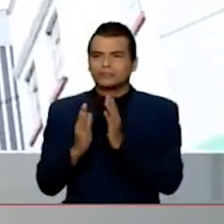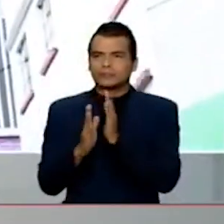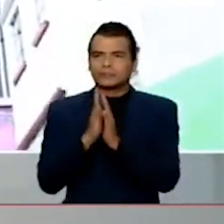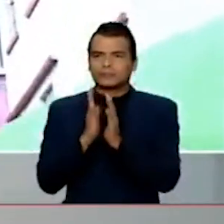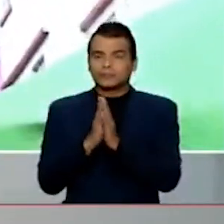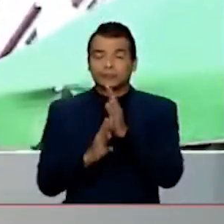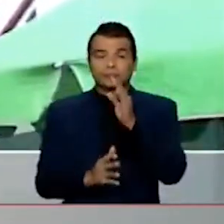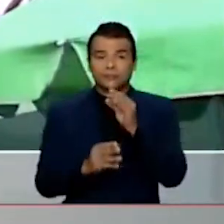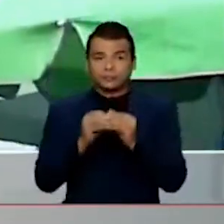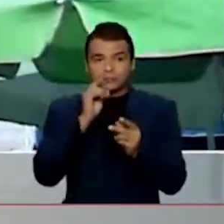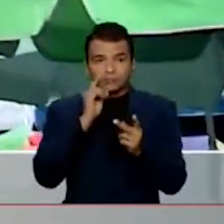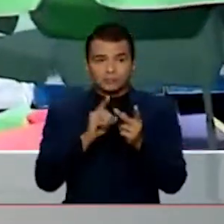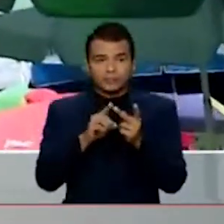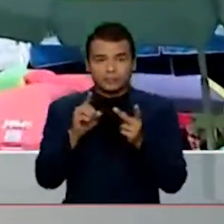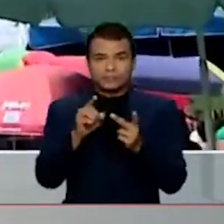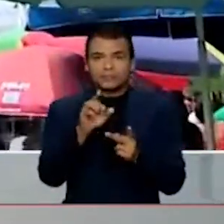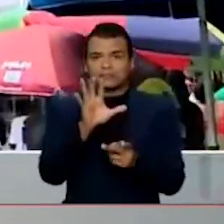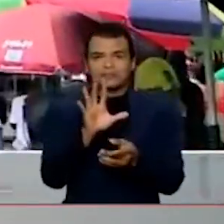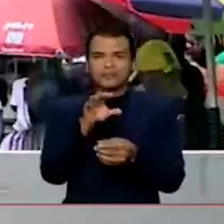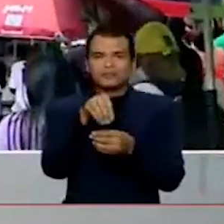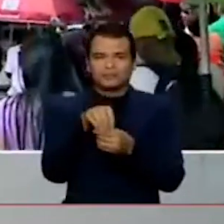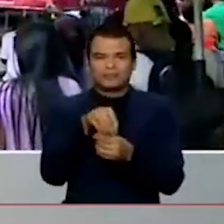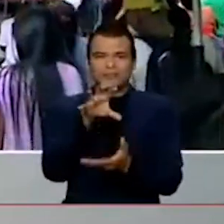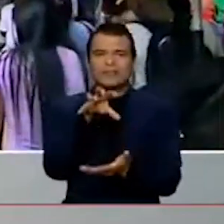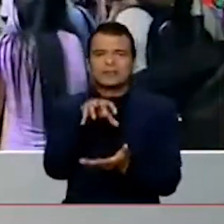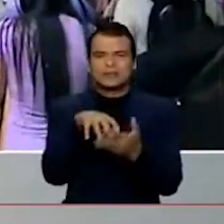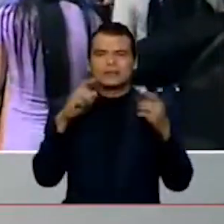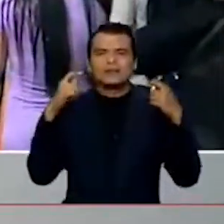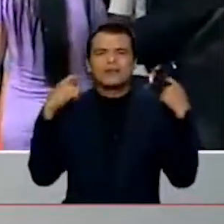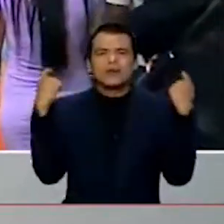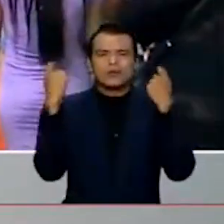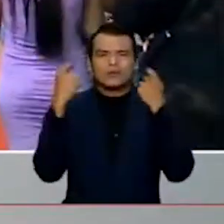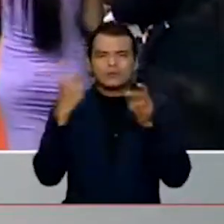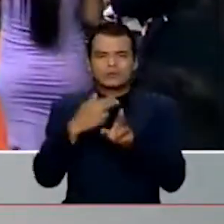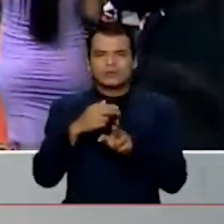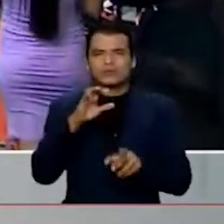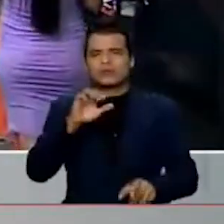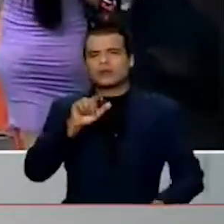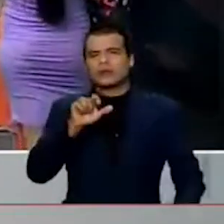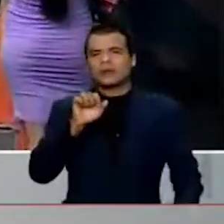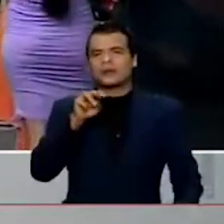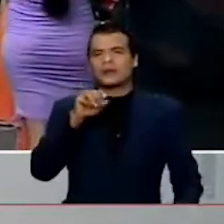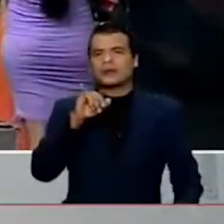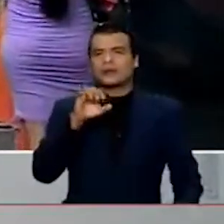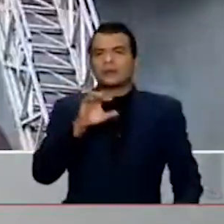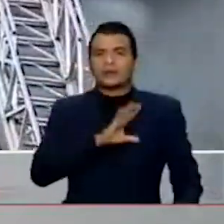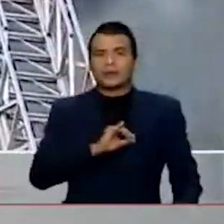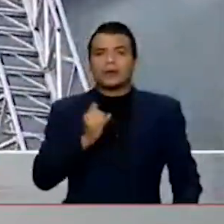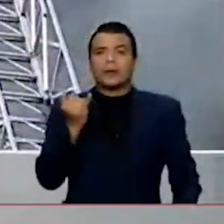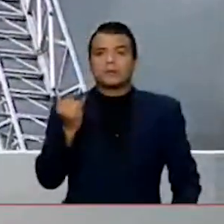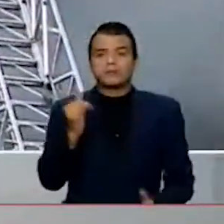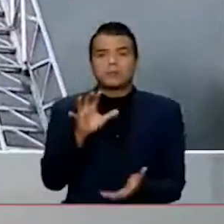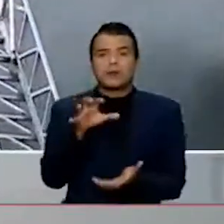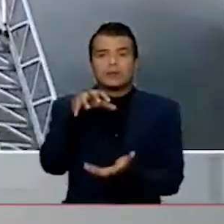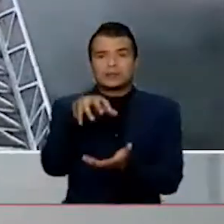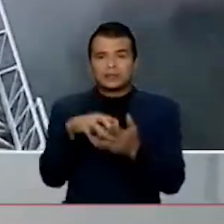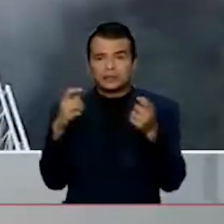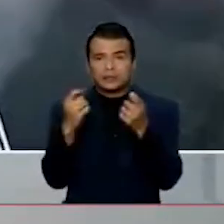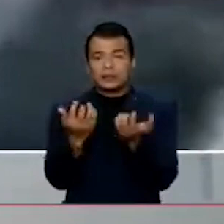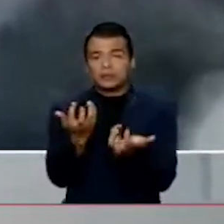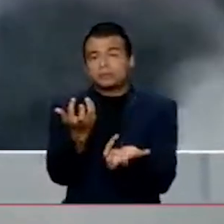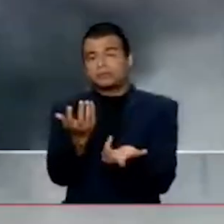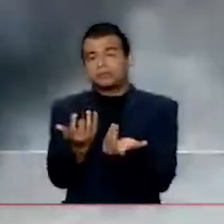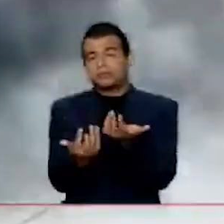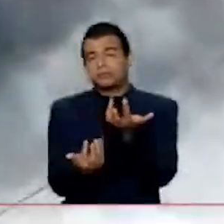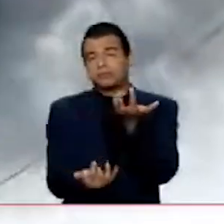Jefferson, gracias. Y el voraz incendio registrado en el centro comercial El Calimío de la capital vallecaucana dejó pérdidas